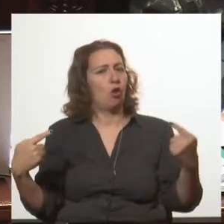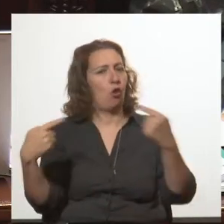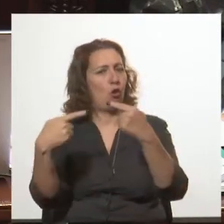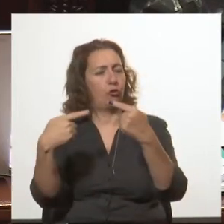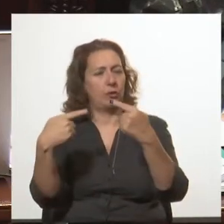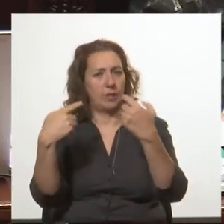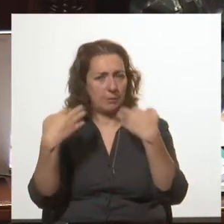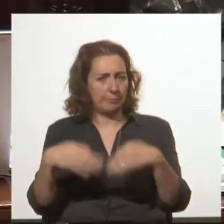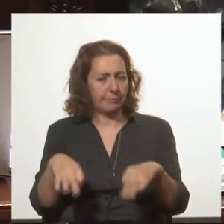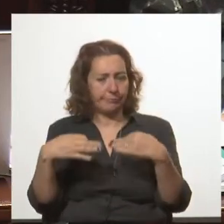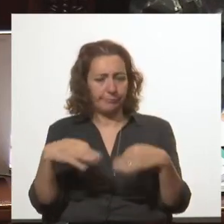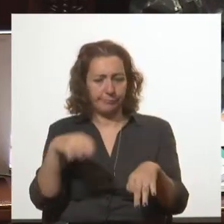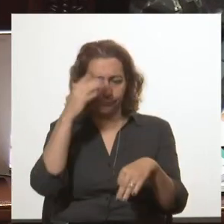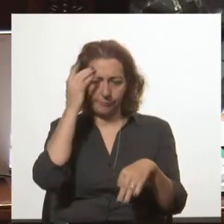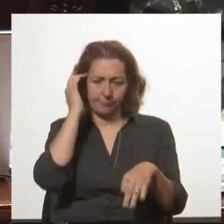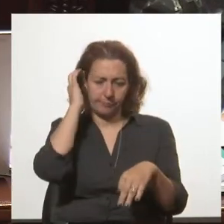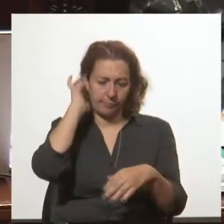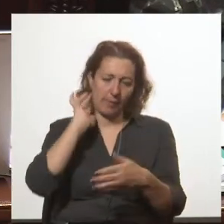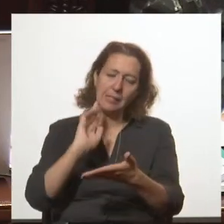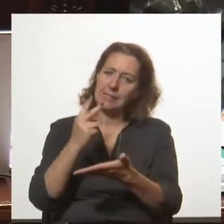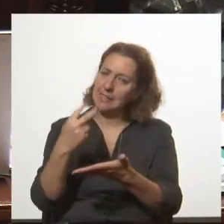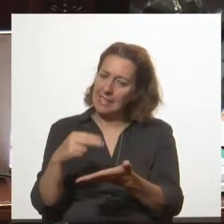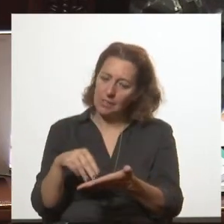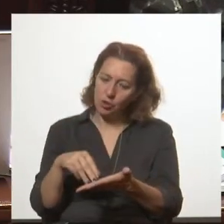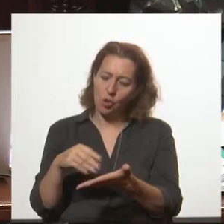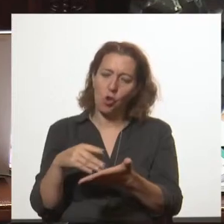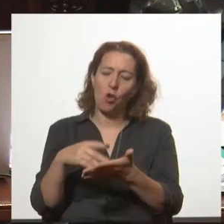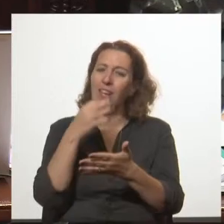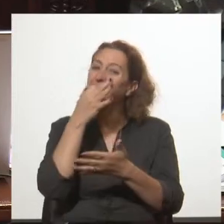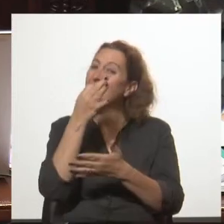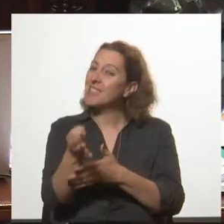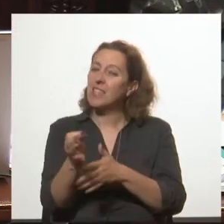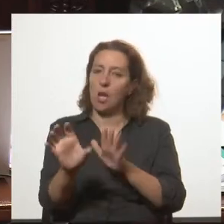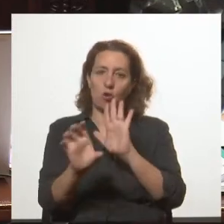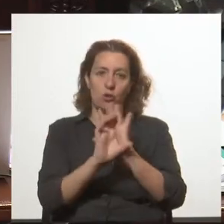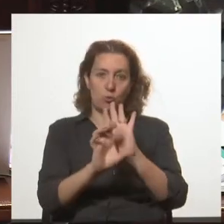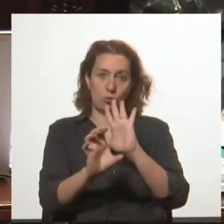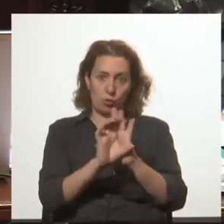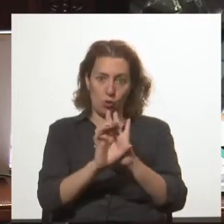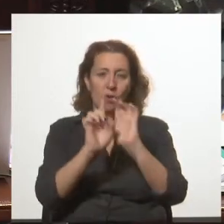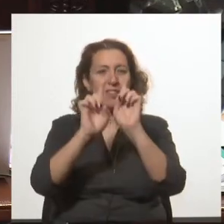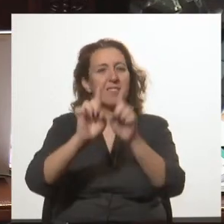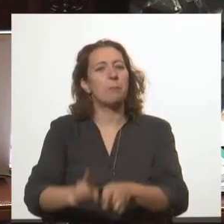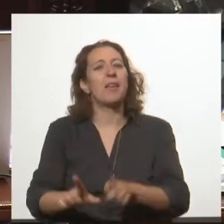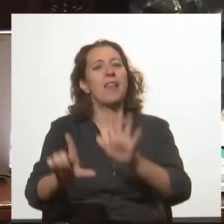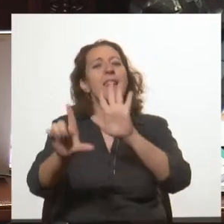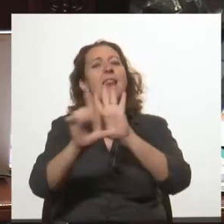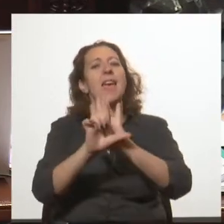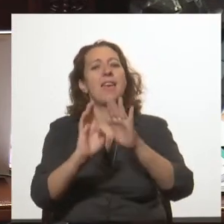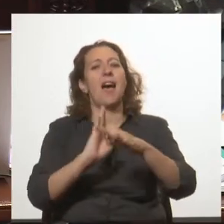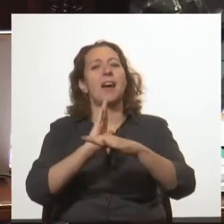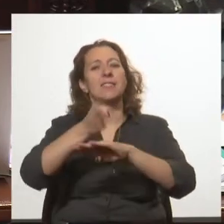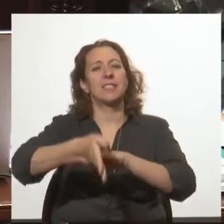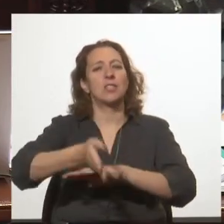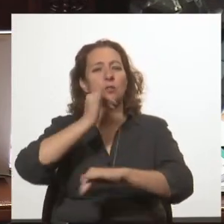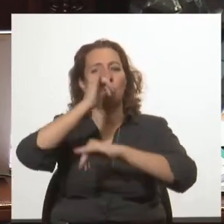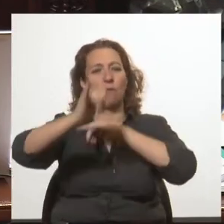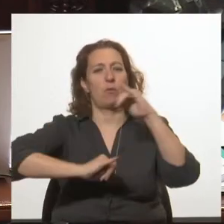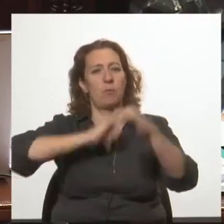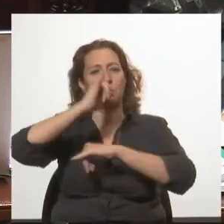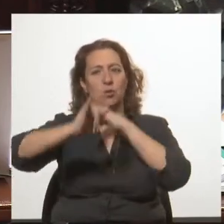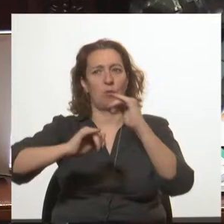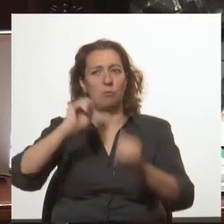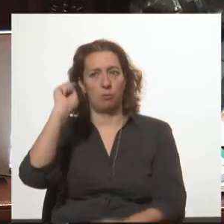expresamente el texto y el espíritu de la constitución y de la ley de acceso a la información pública ante el